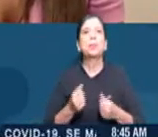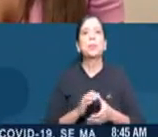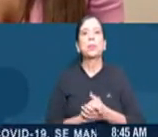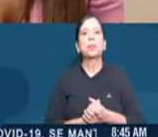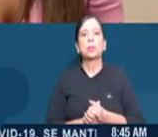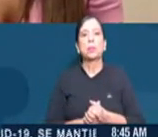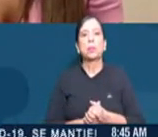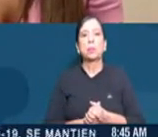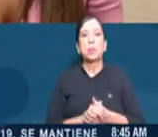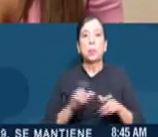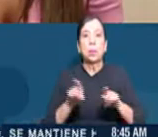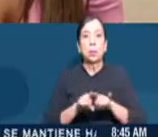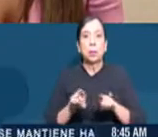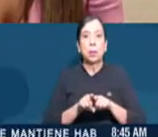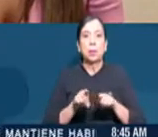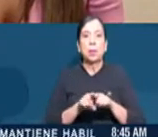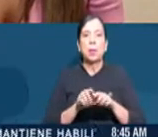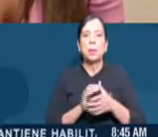por ejemplo,